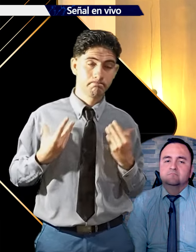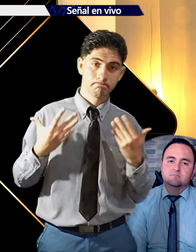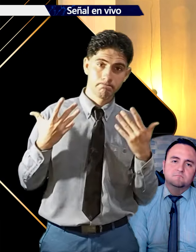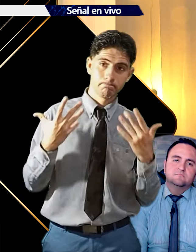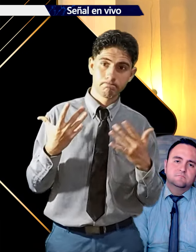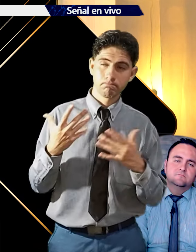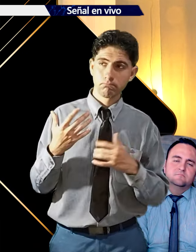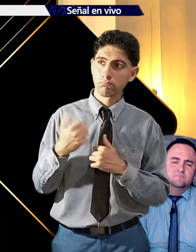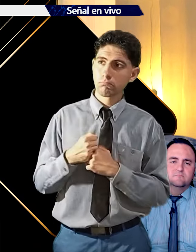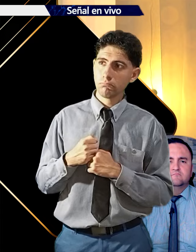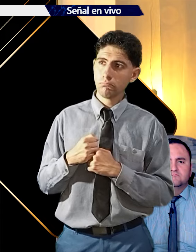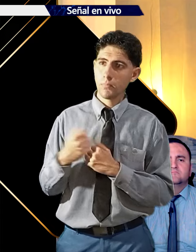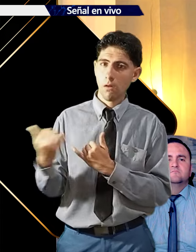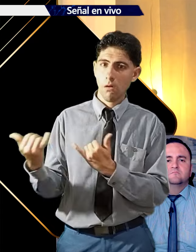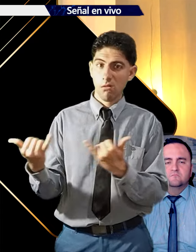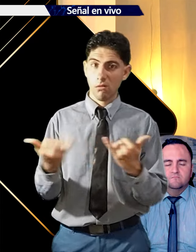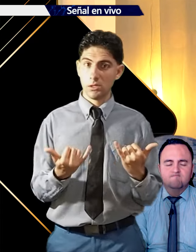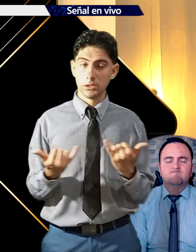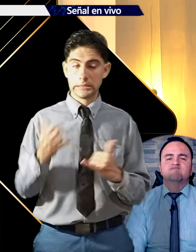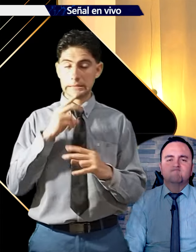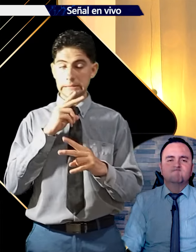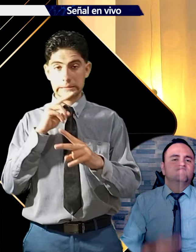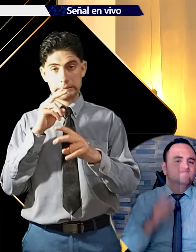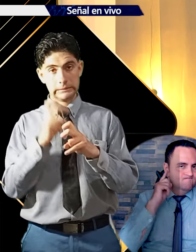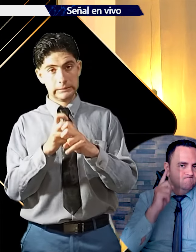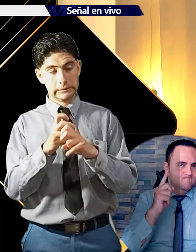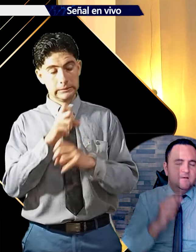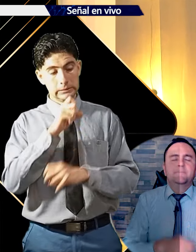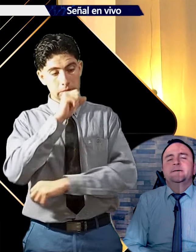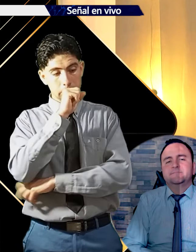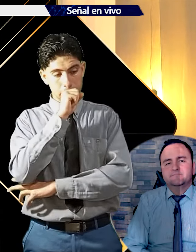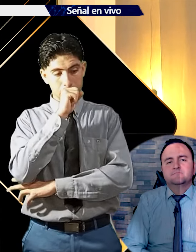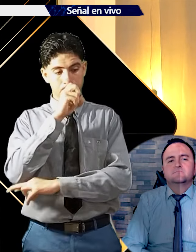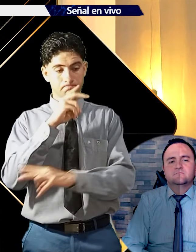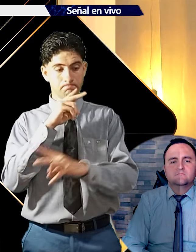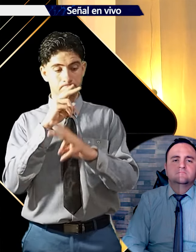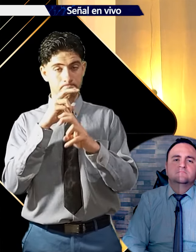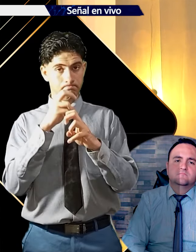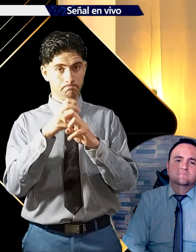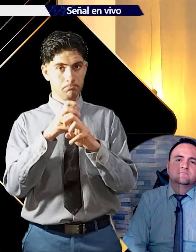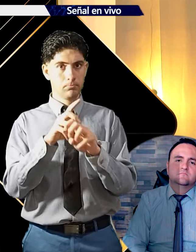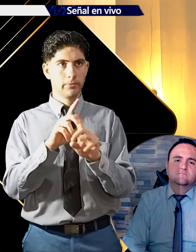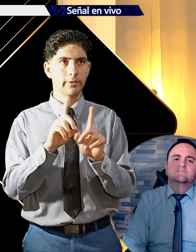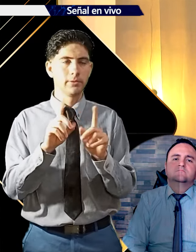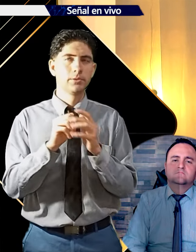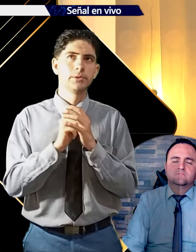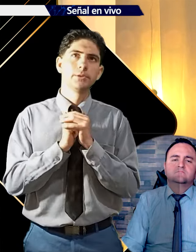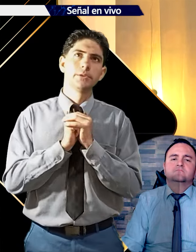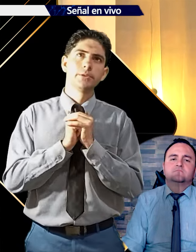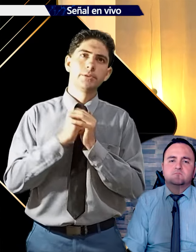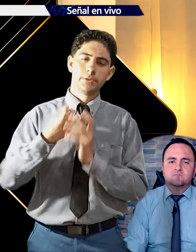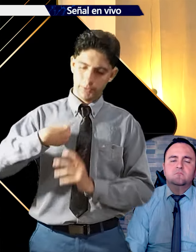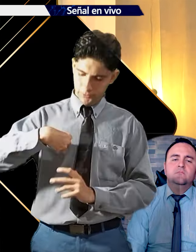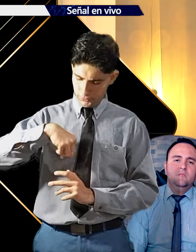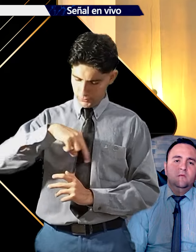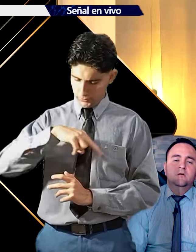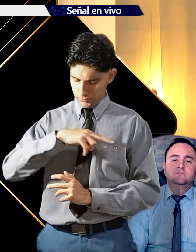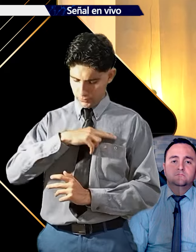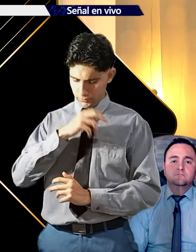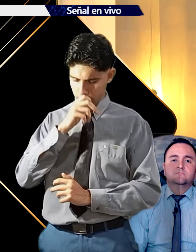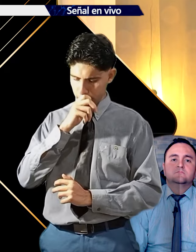bastante, bastante difíciles, muy difíciles los tiempos que estamos viviendo. Y es